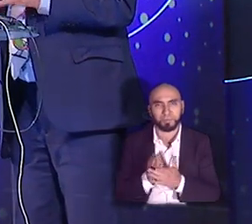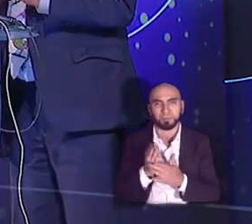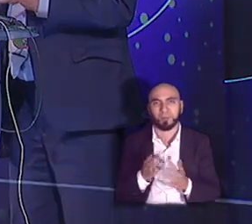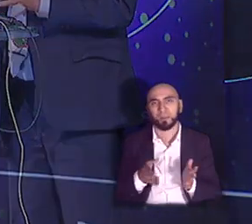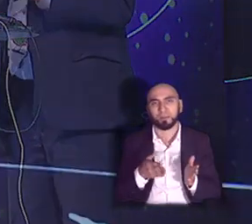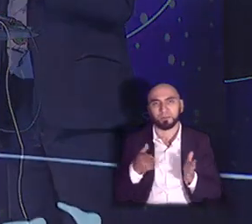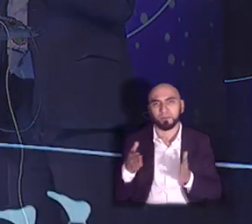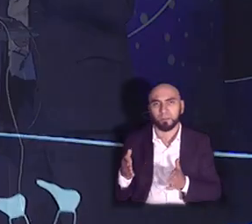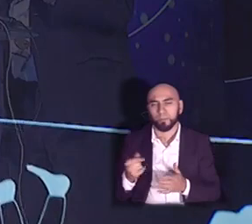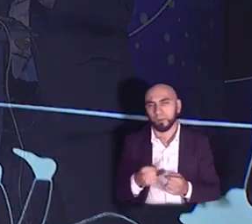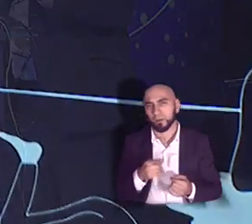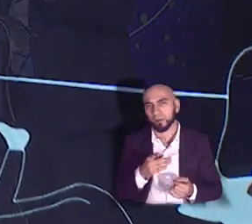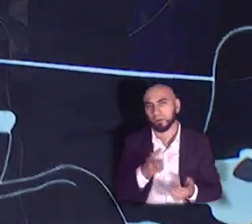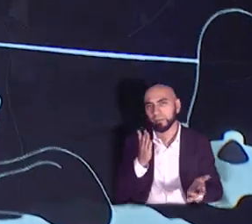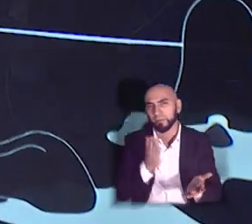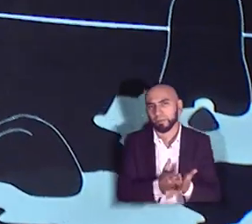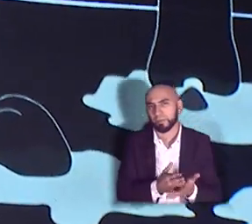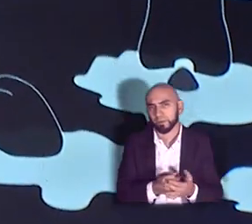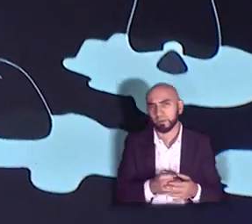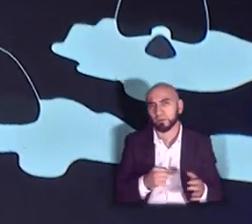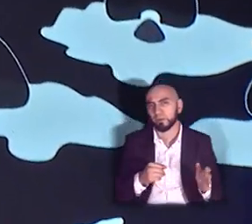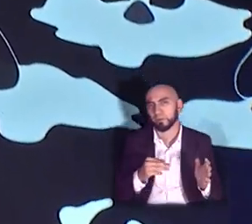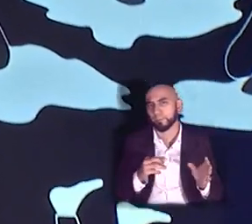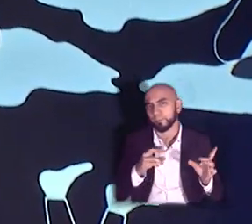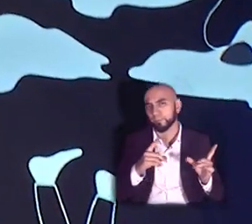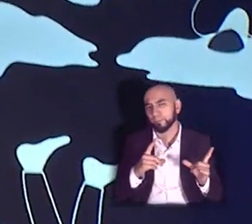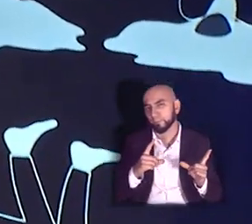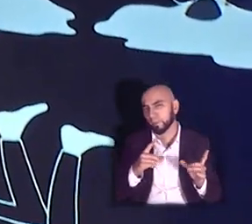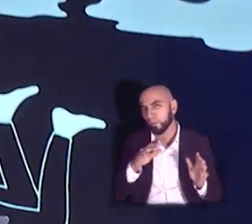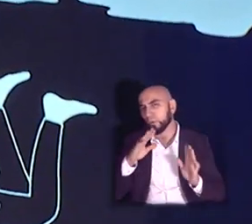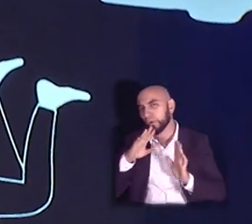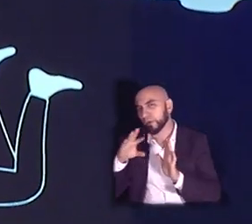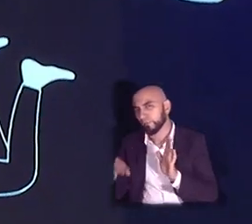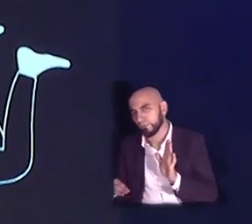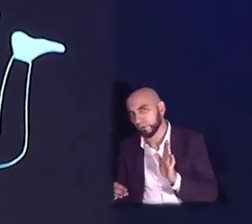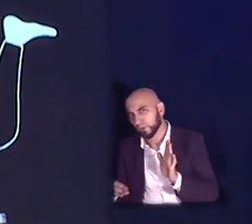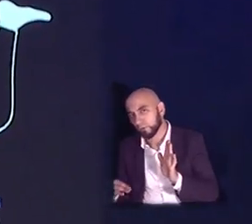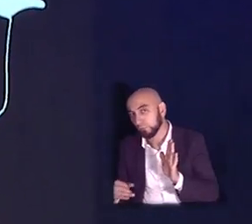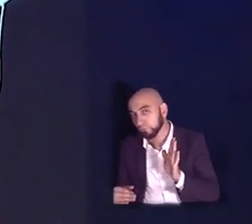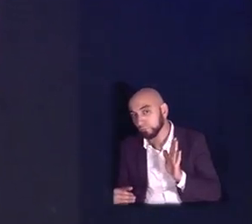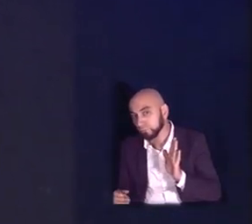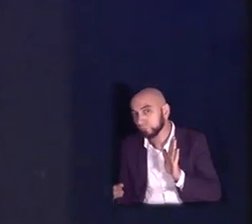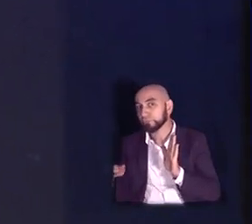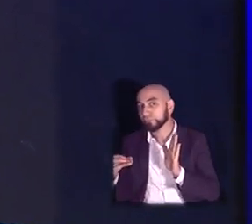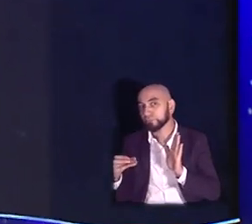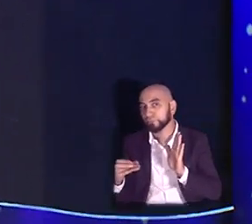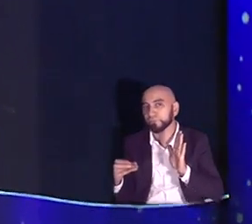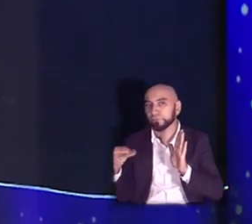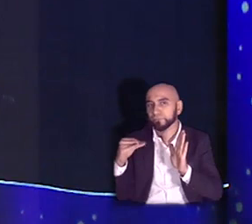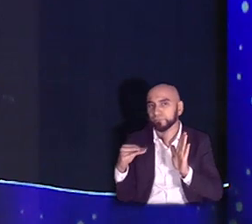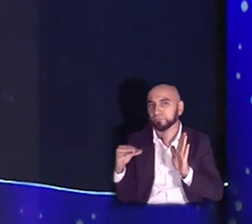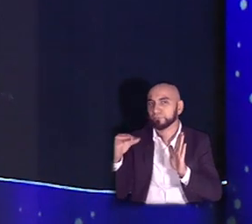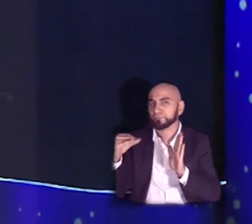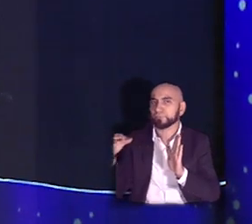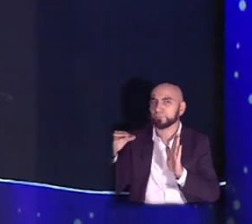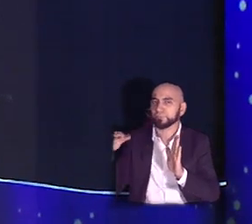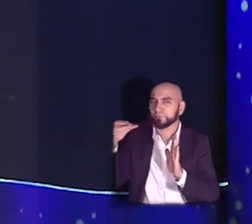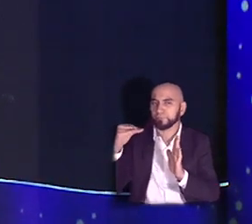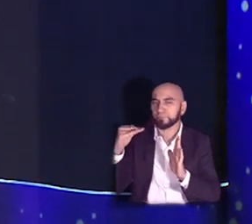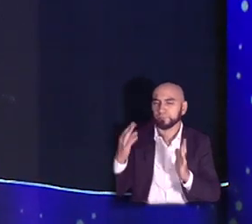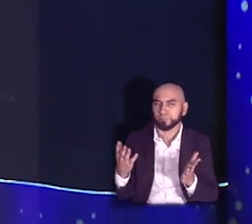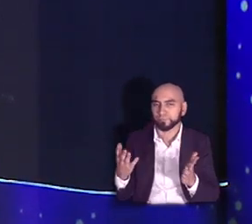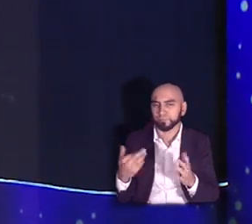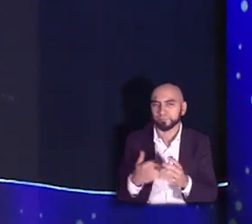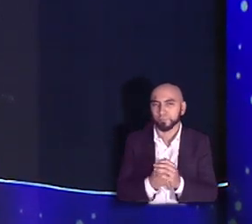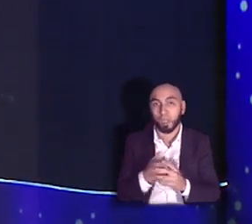ser inferiores a las etapas posteriores y que la mejora evolutiva tenía que ser paso por paso progresiva.